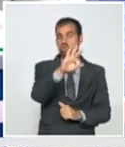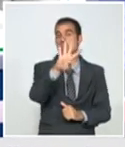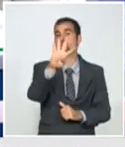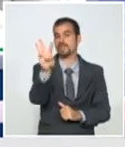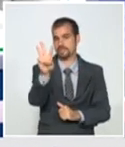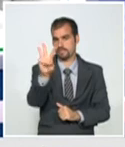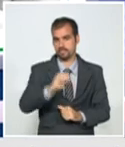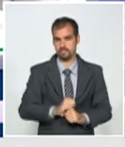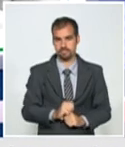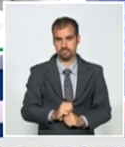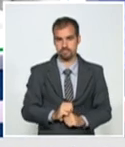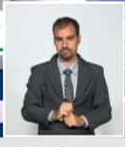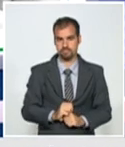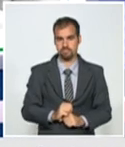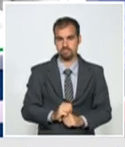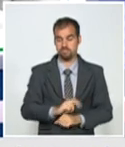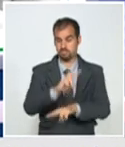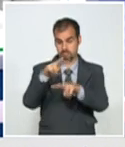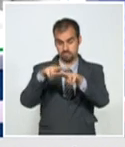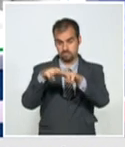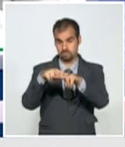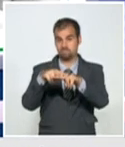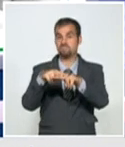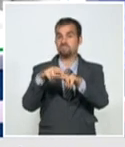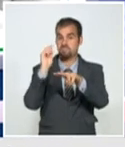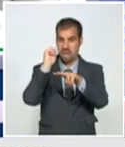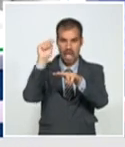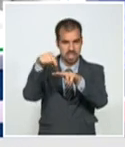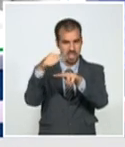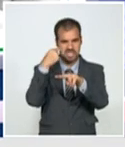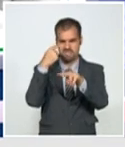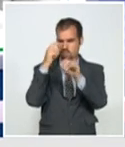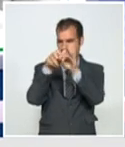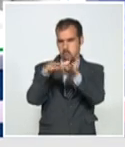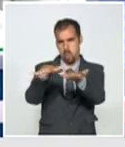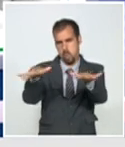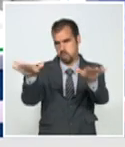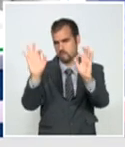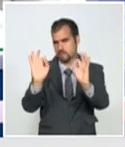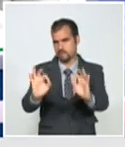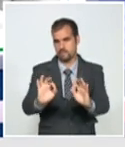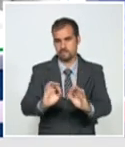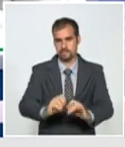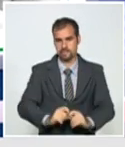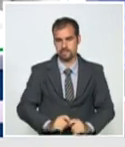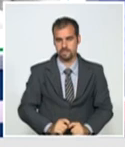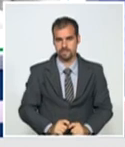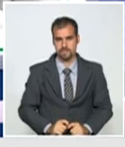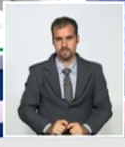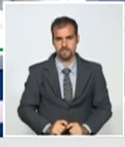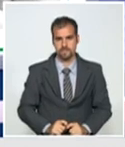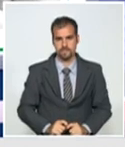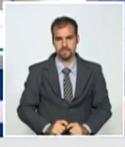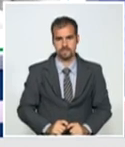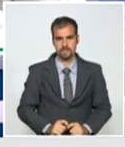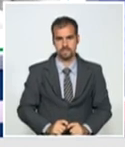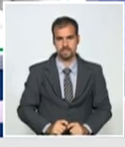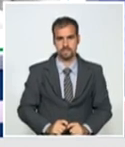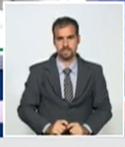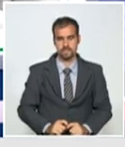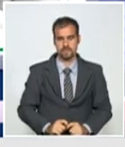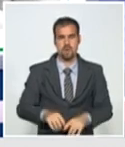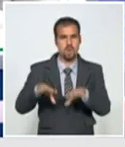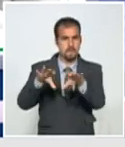Habana sigue con el alto nivel de infestación por COVID-19 con 514